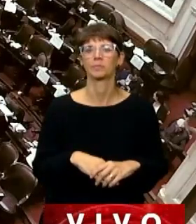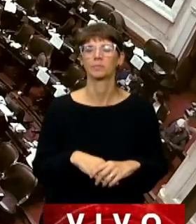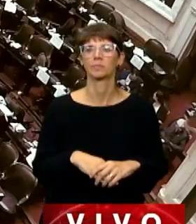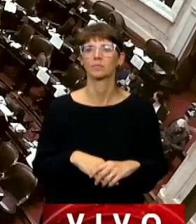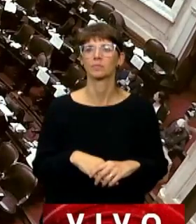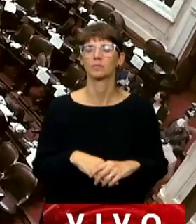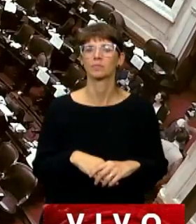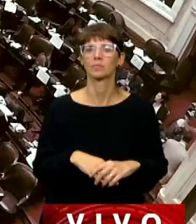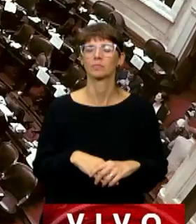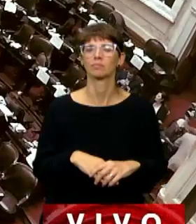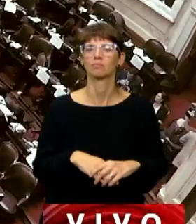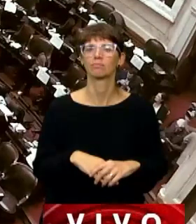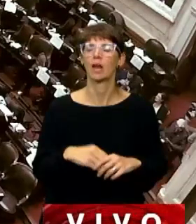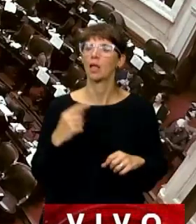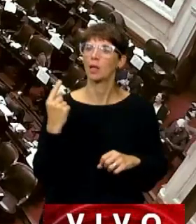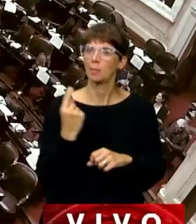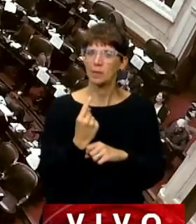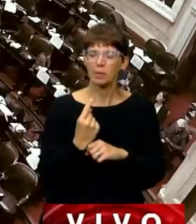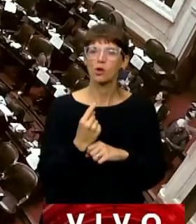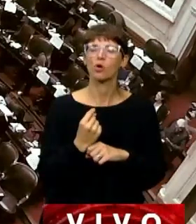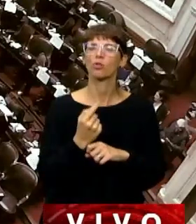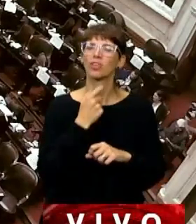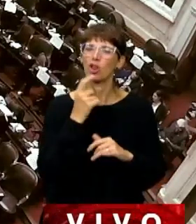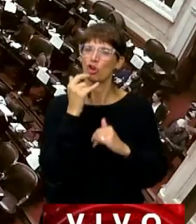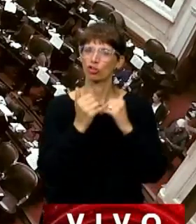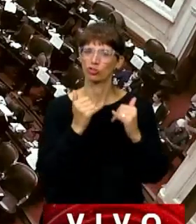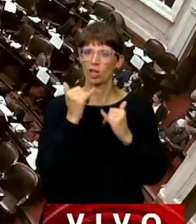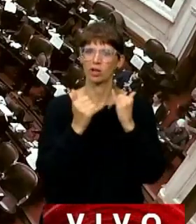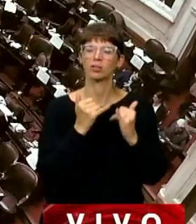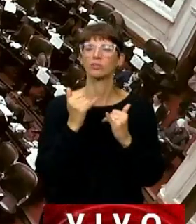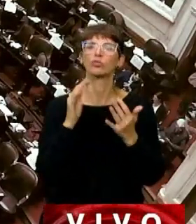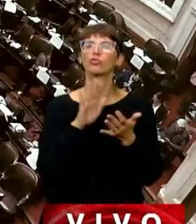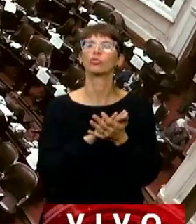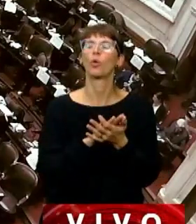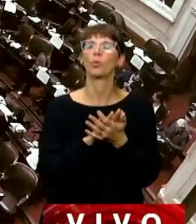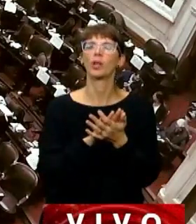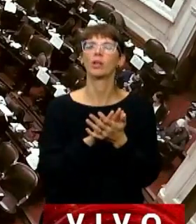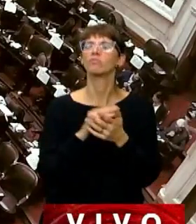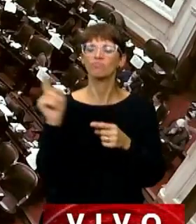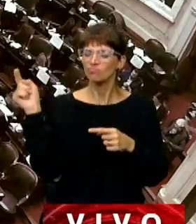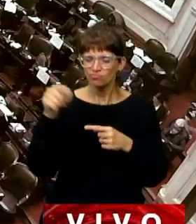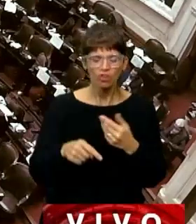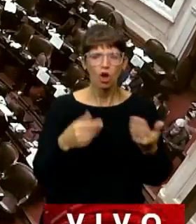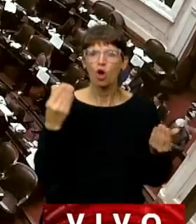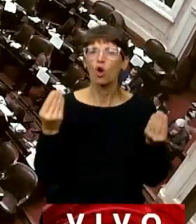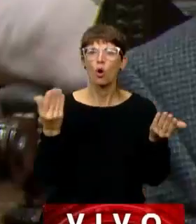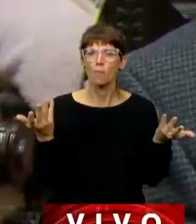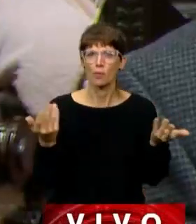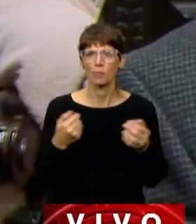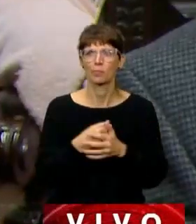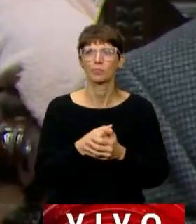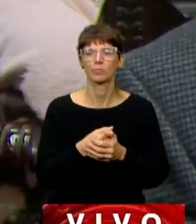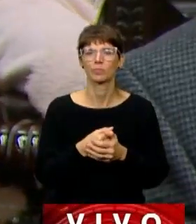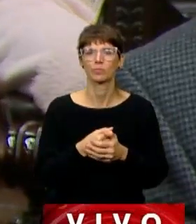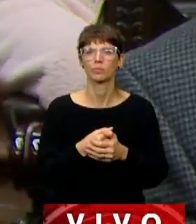En primer lugar, hacer una breve reseña de cómo llegamos hasta aquí en